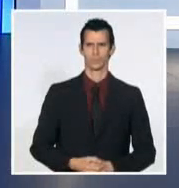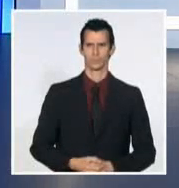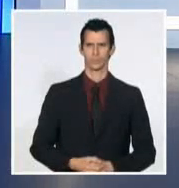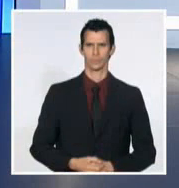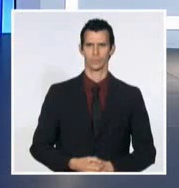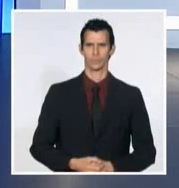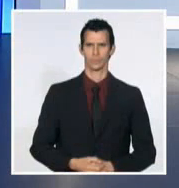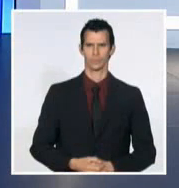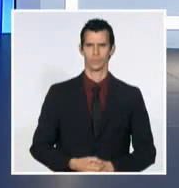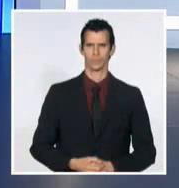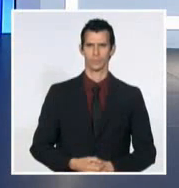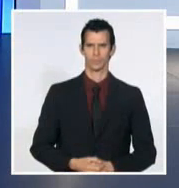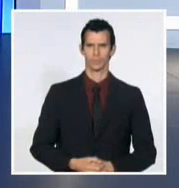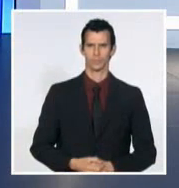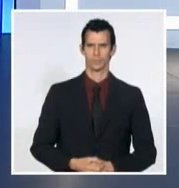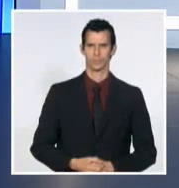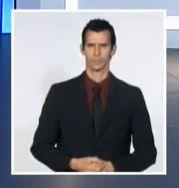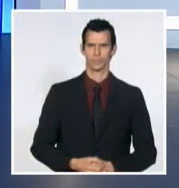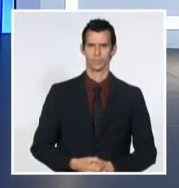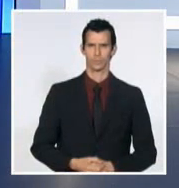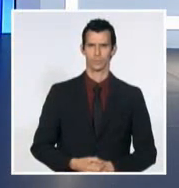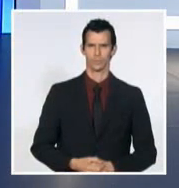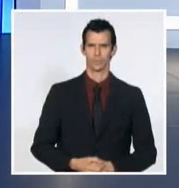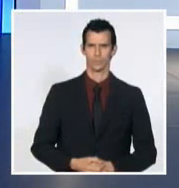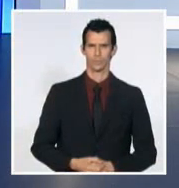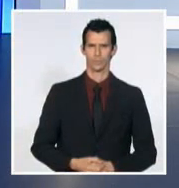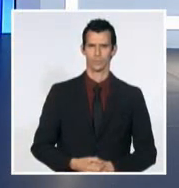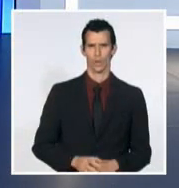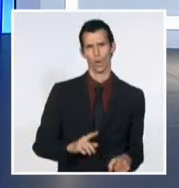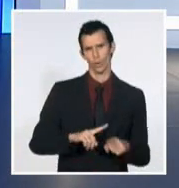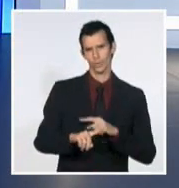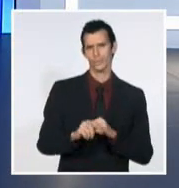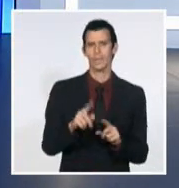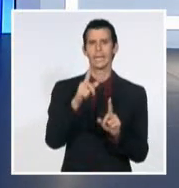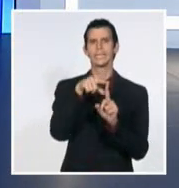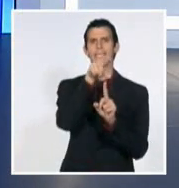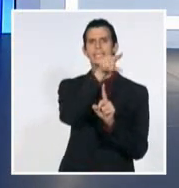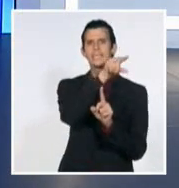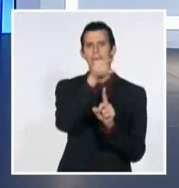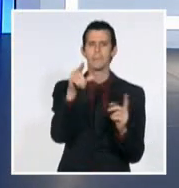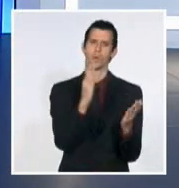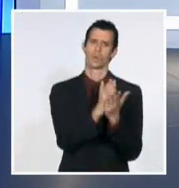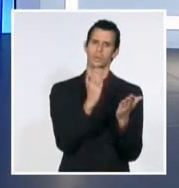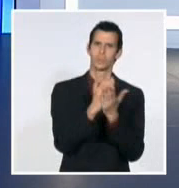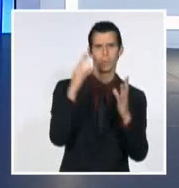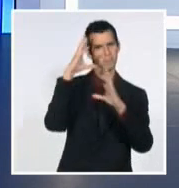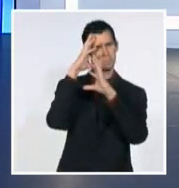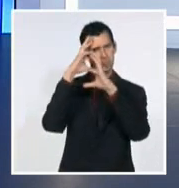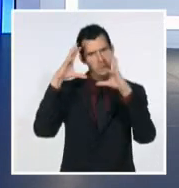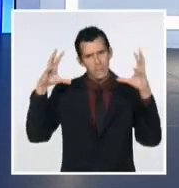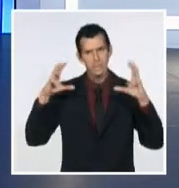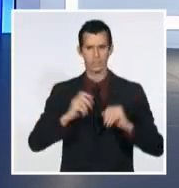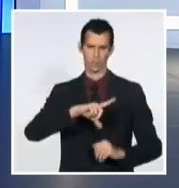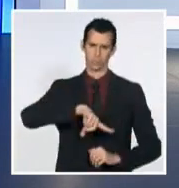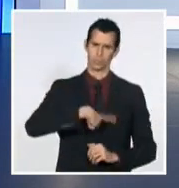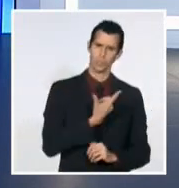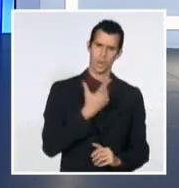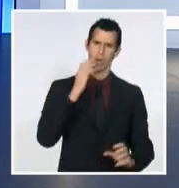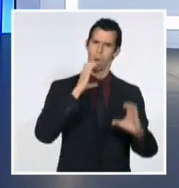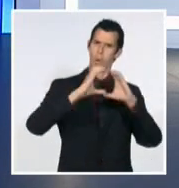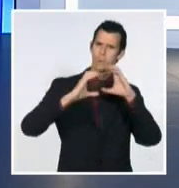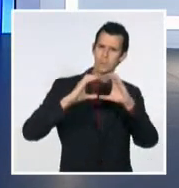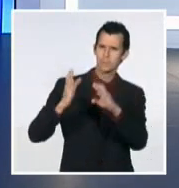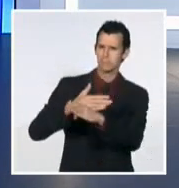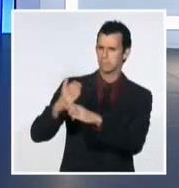Y nuestro país comparte sus experiencias en materia de educación, ciencia, cultura y comunicación, así como sus aportes